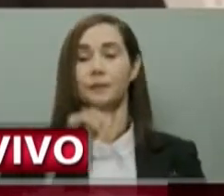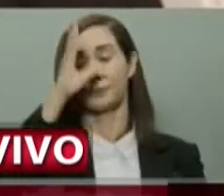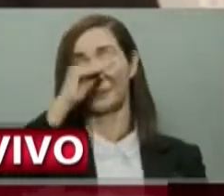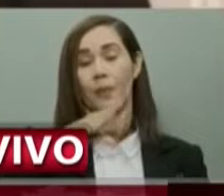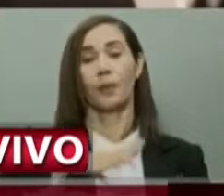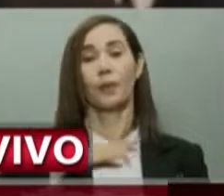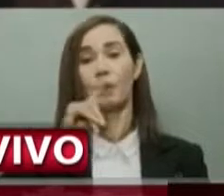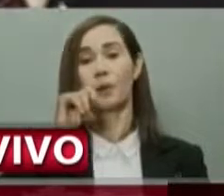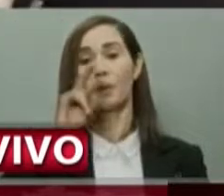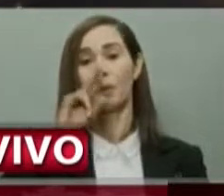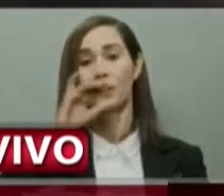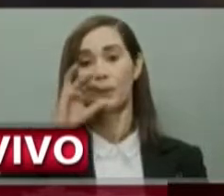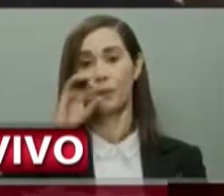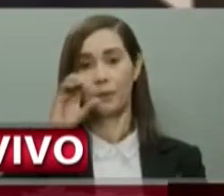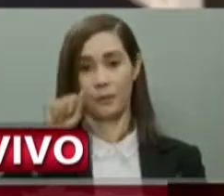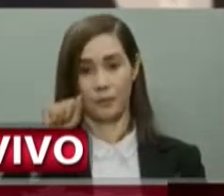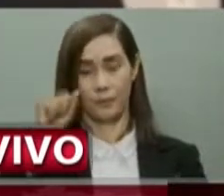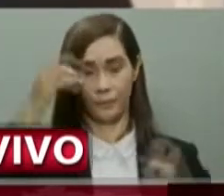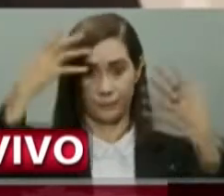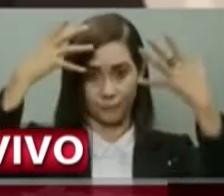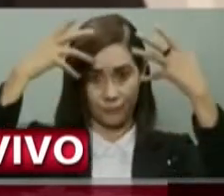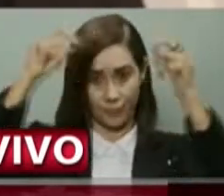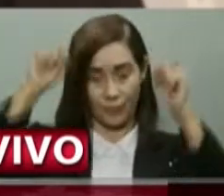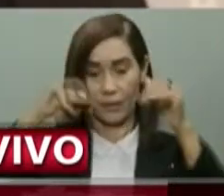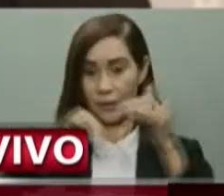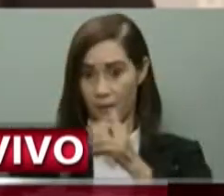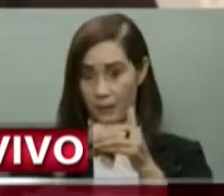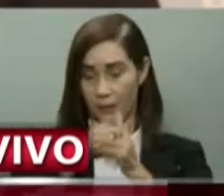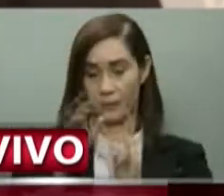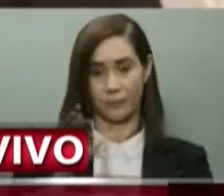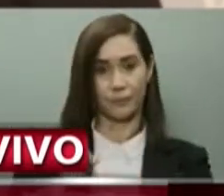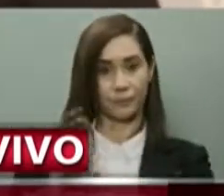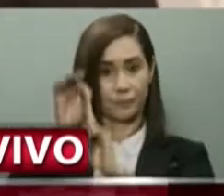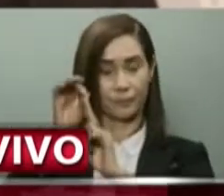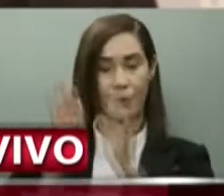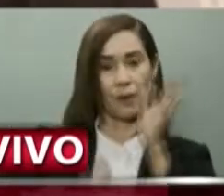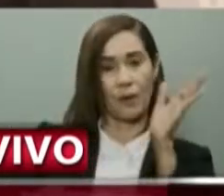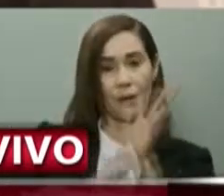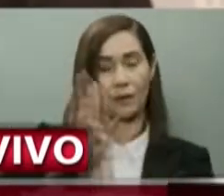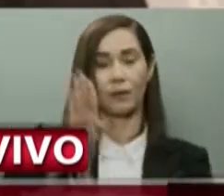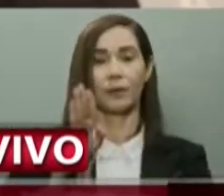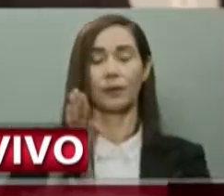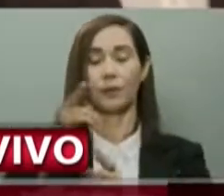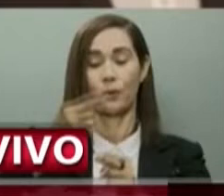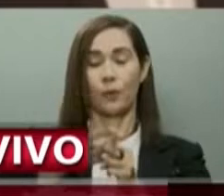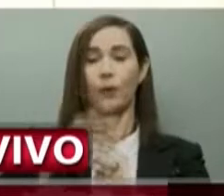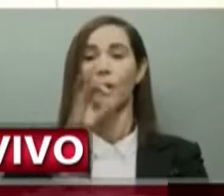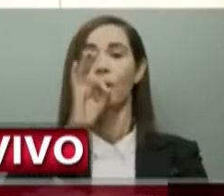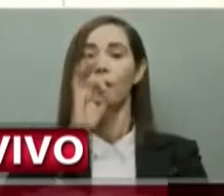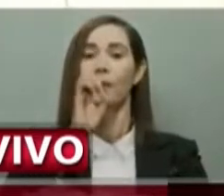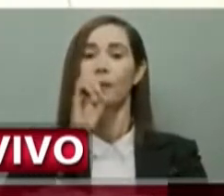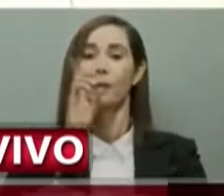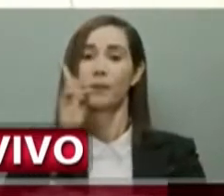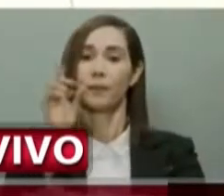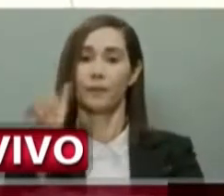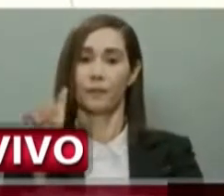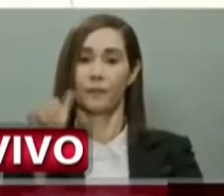Señor Efraín Toribio, presidente del Fondo Especial para el Desarrollo Agropecuario, FEDA.